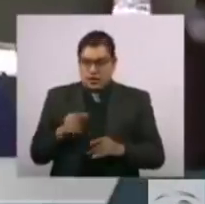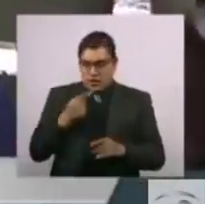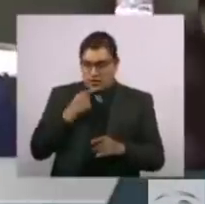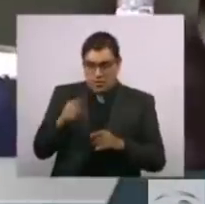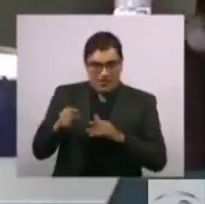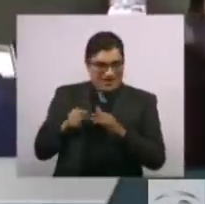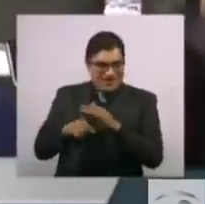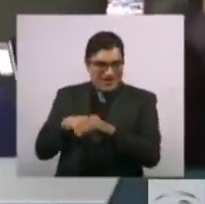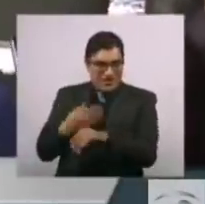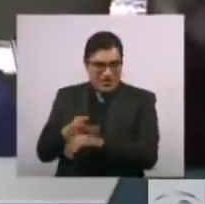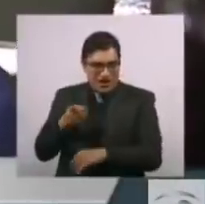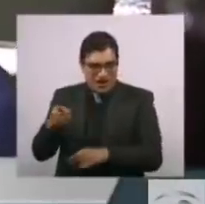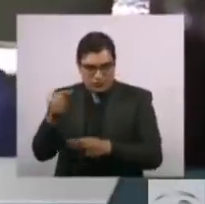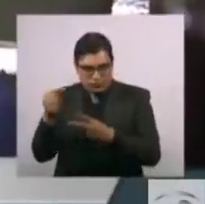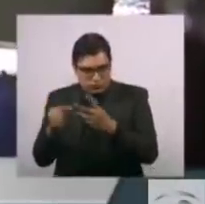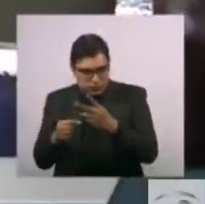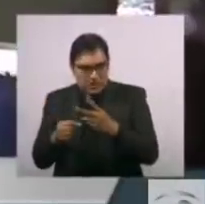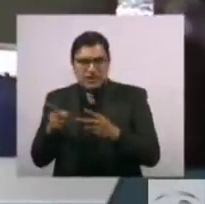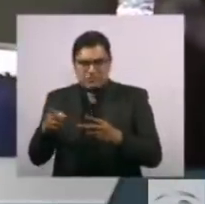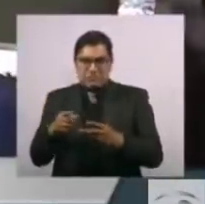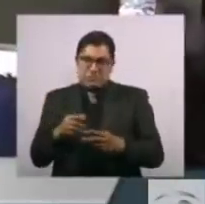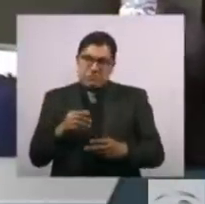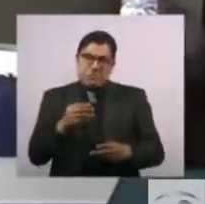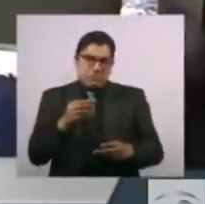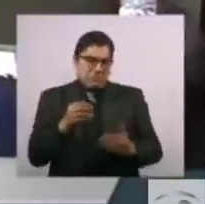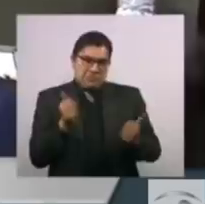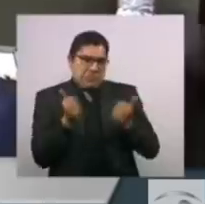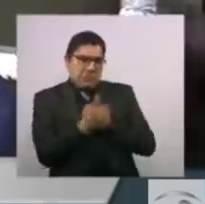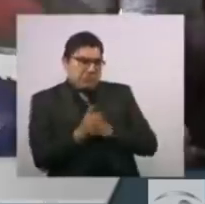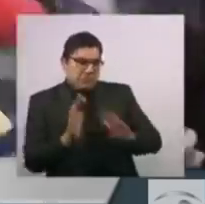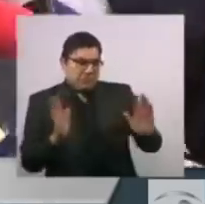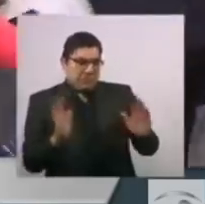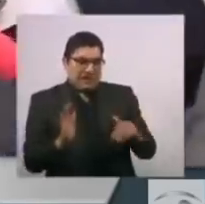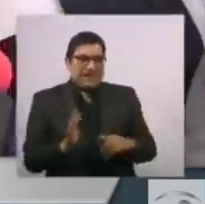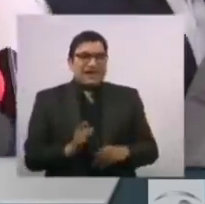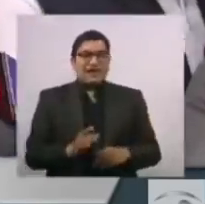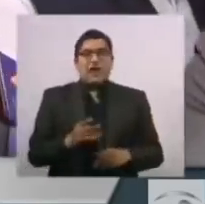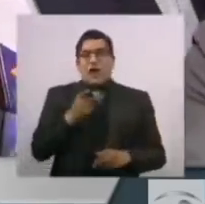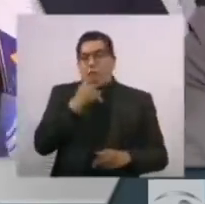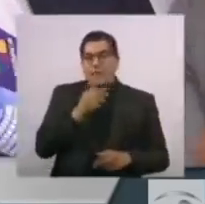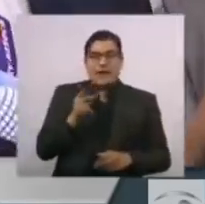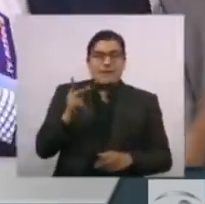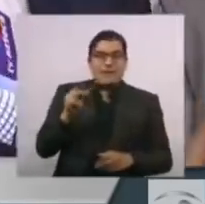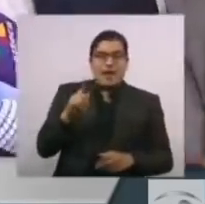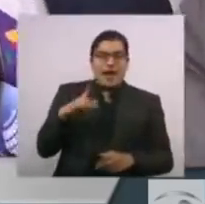acusaciones presentadas en su contra, él las niega. El diputado Pablo